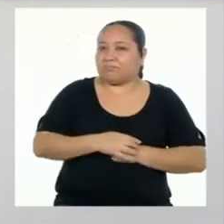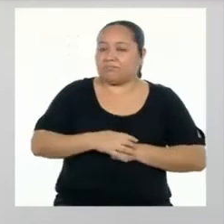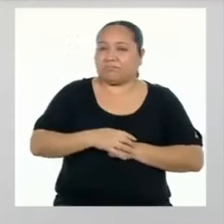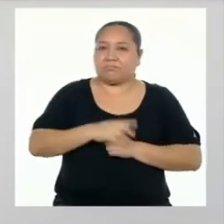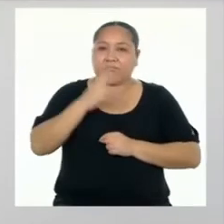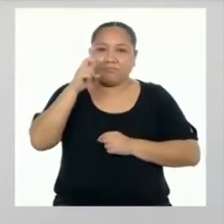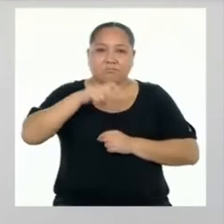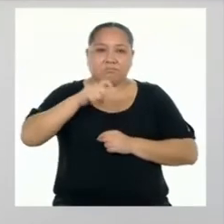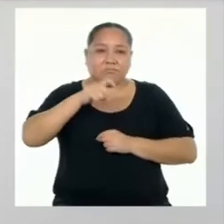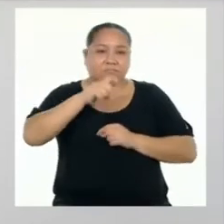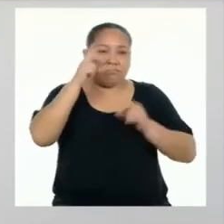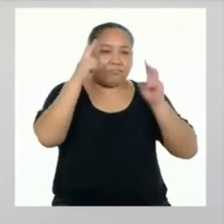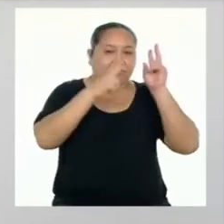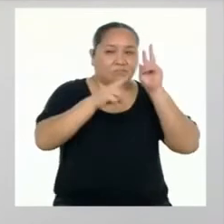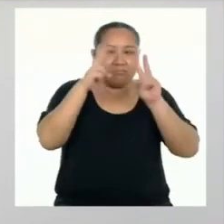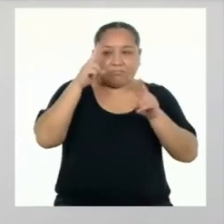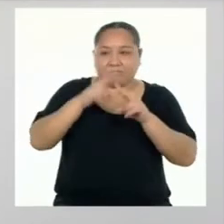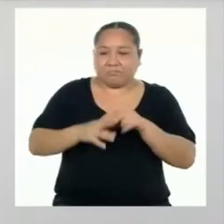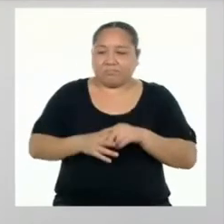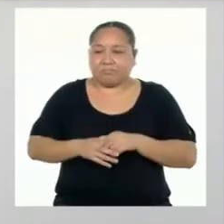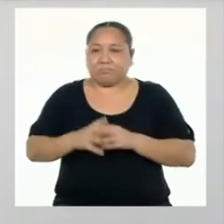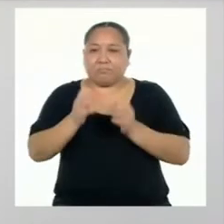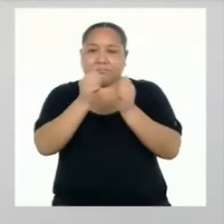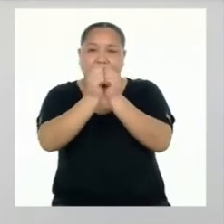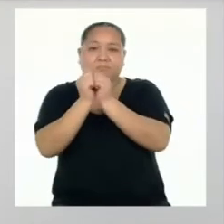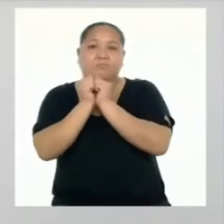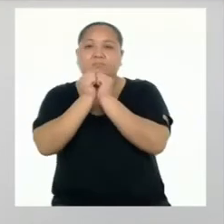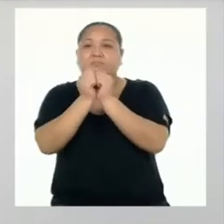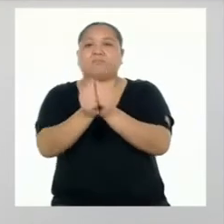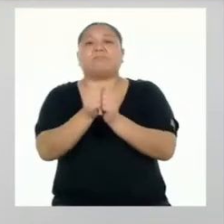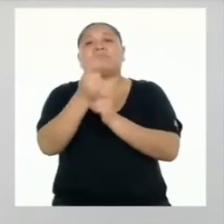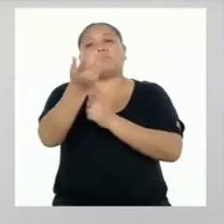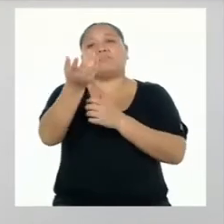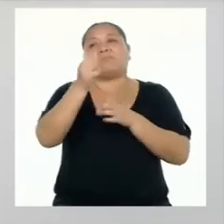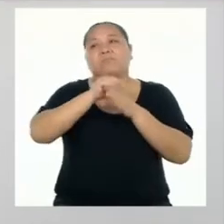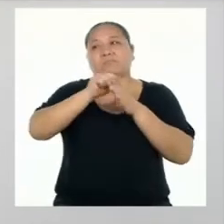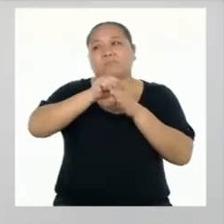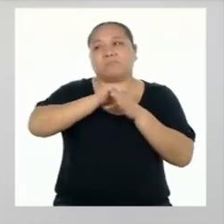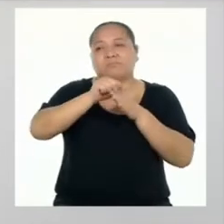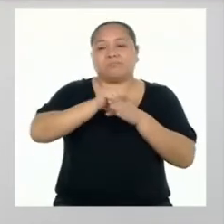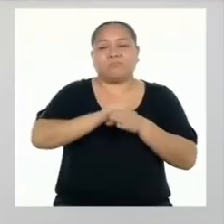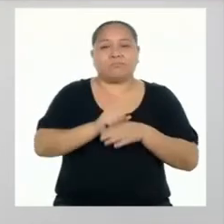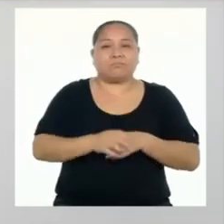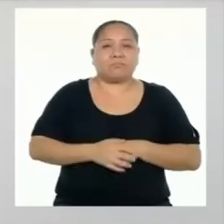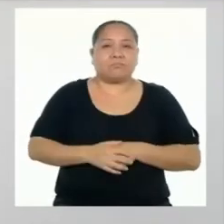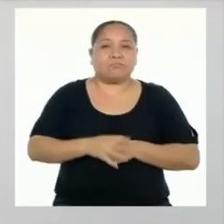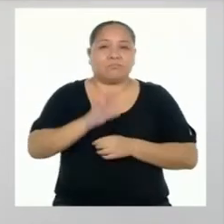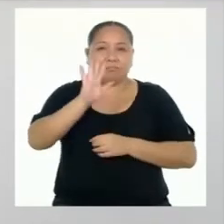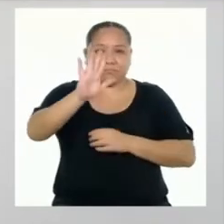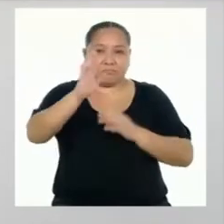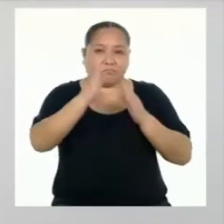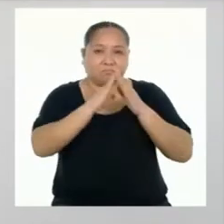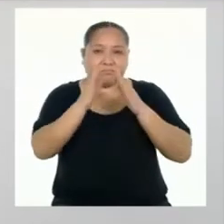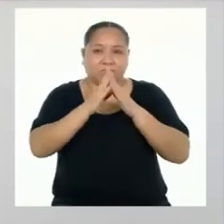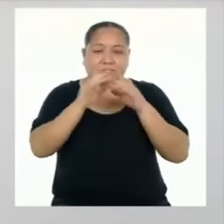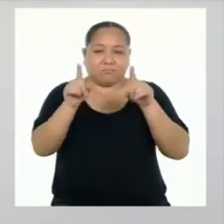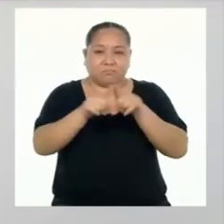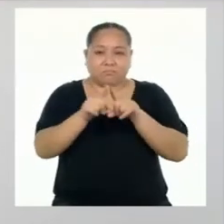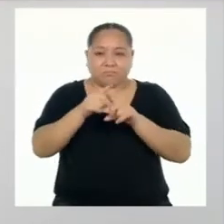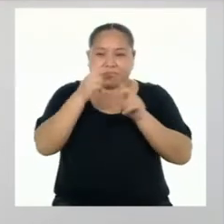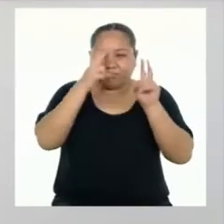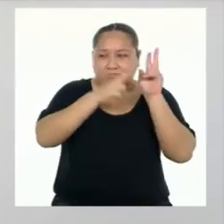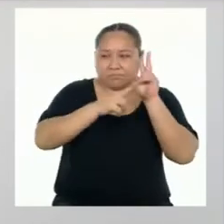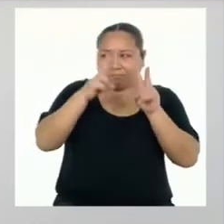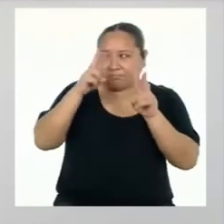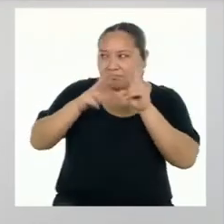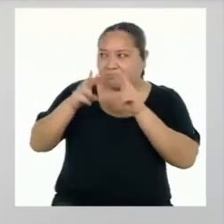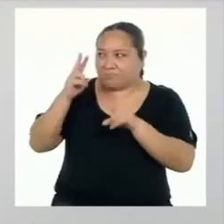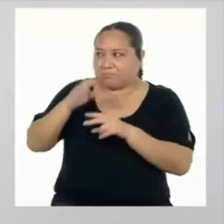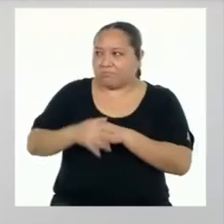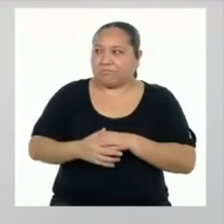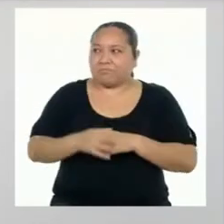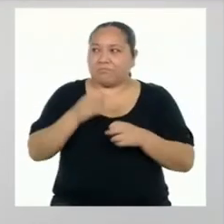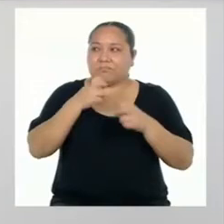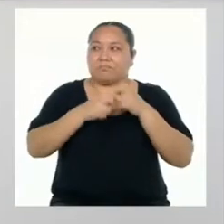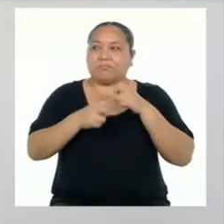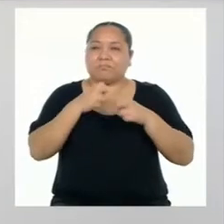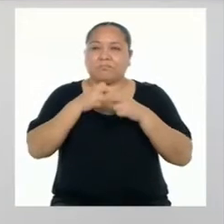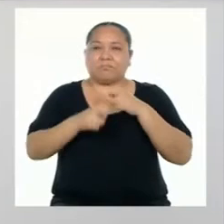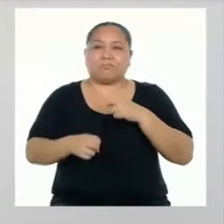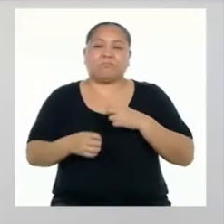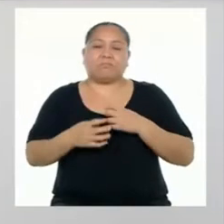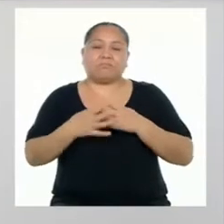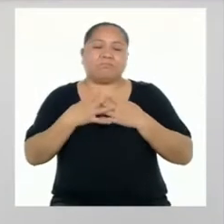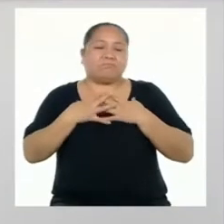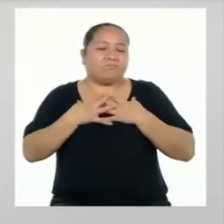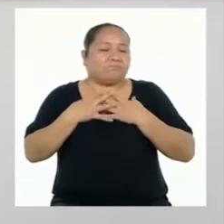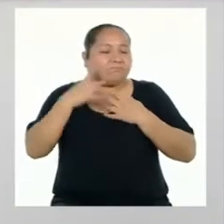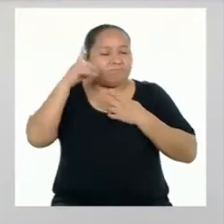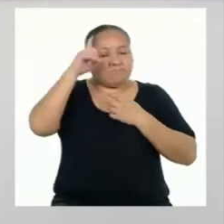que identificarlos. Hagamos juntos ese ejercicio. En casa también vayan identificando las situaciones